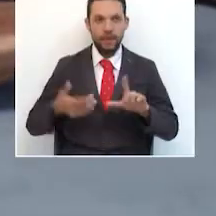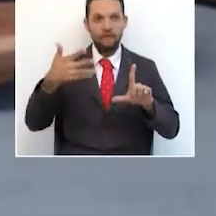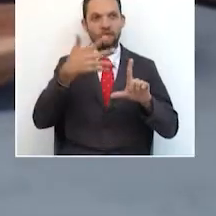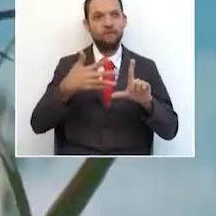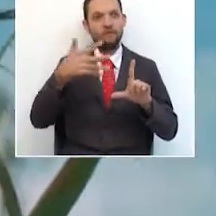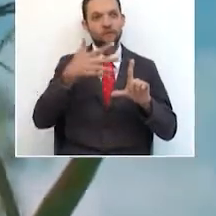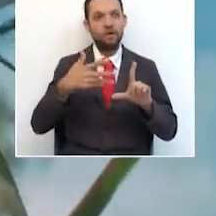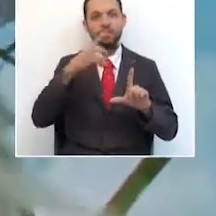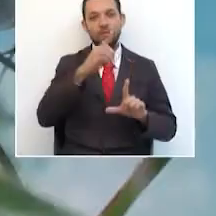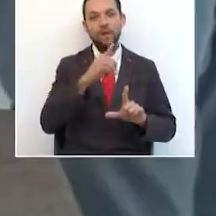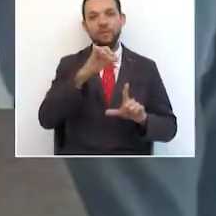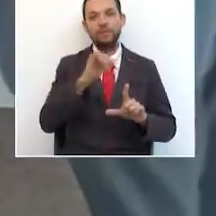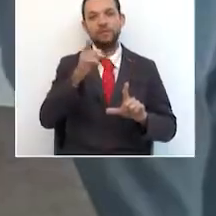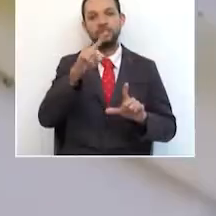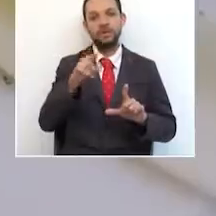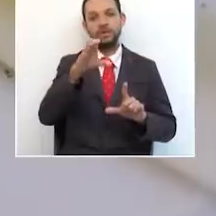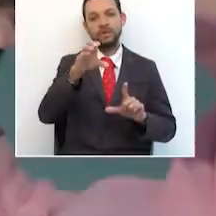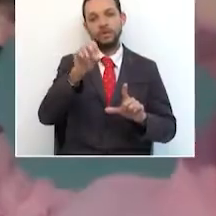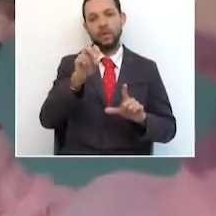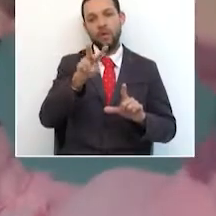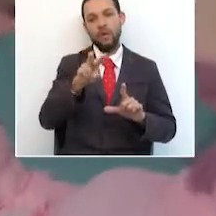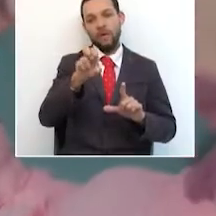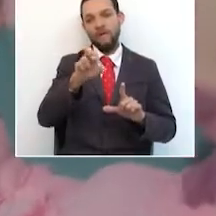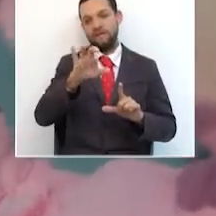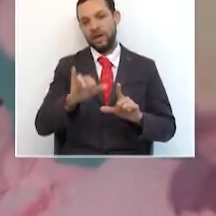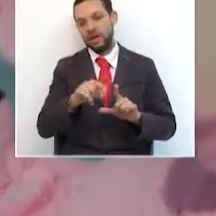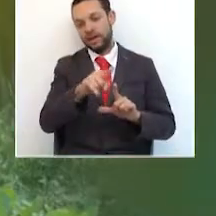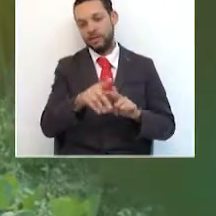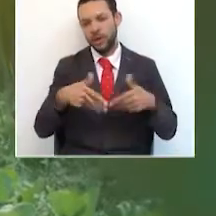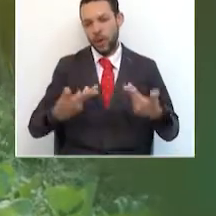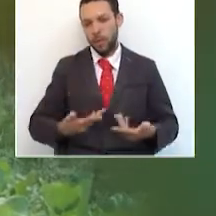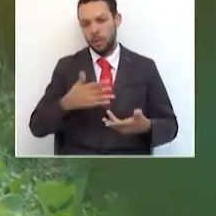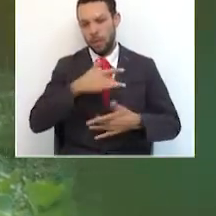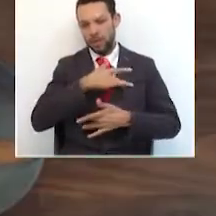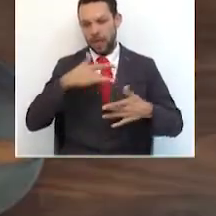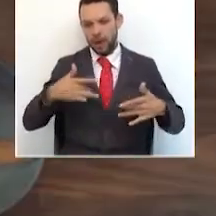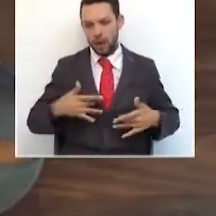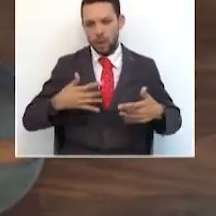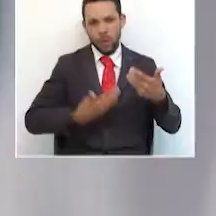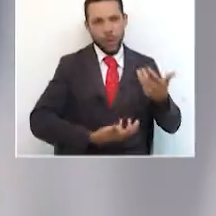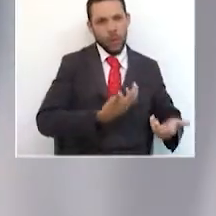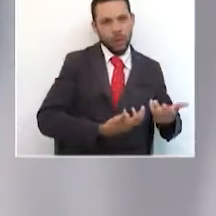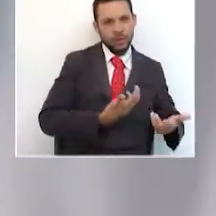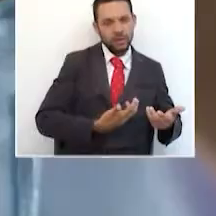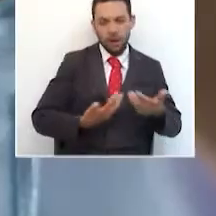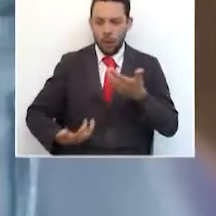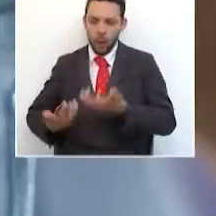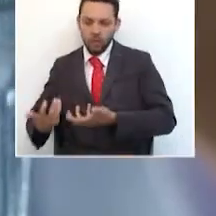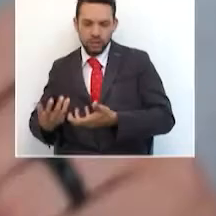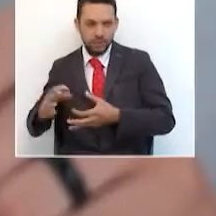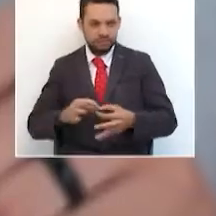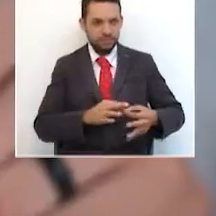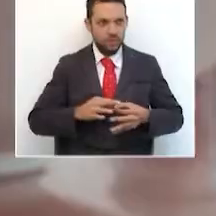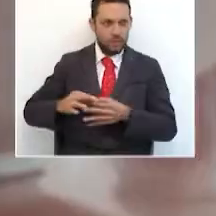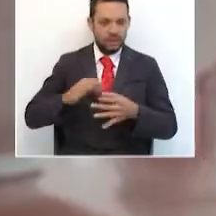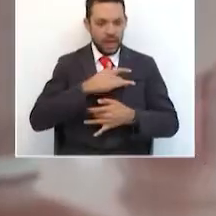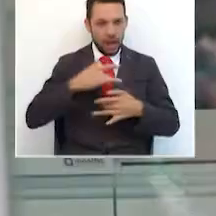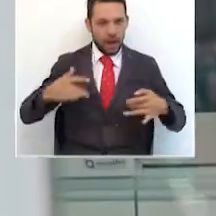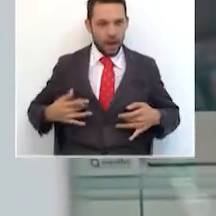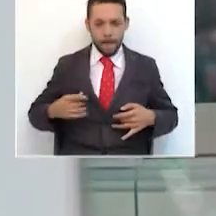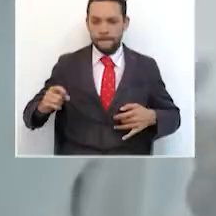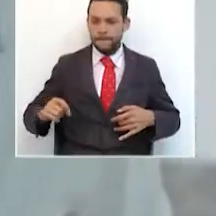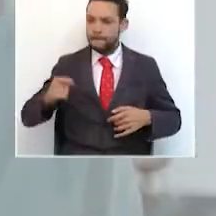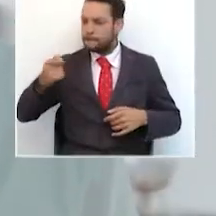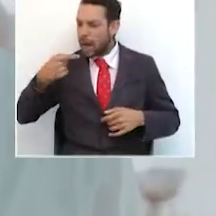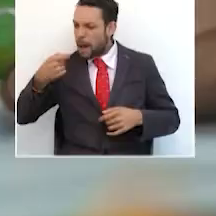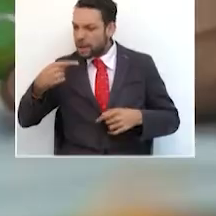Discovery Common Health presenta Tu cocina, tu medicina. ¿Sabías que la materia prima de muchos